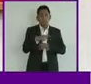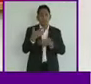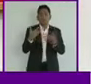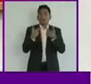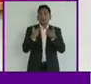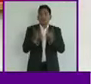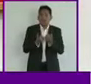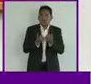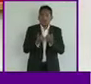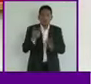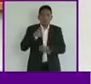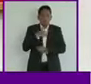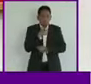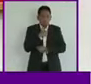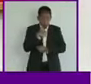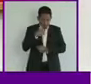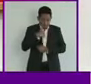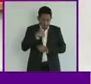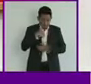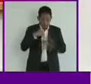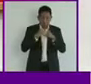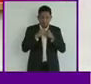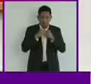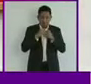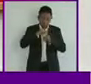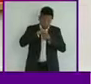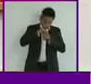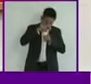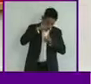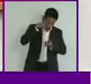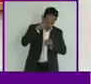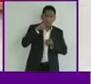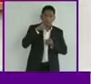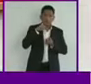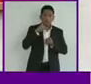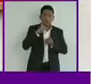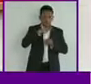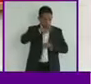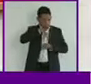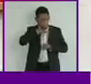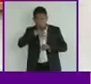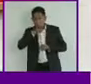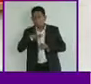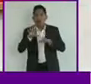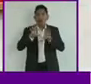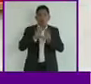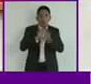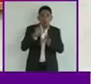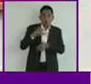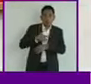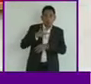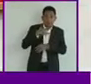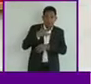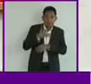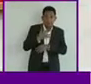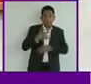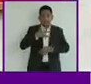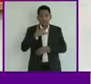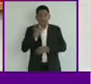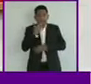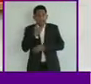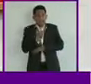empezar la enseñanza de la inteligencia emocional, el saber lo que sentimos, por qué lo sentimos y cómo manejar ese sentimiento. Creo